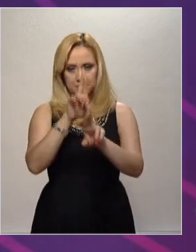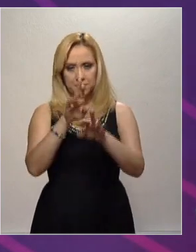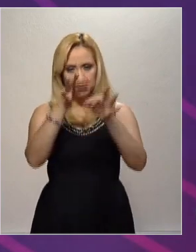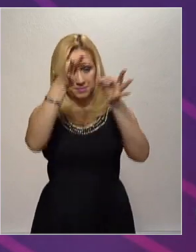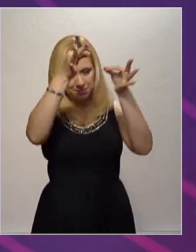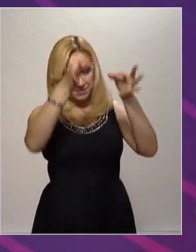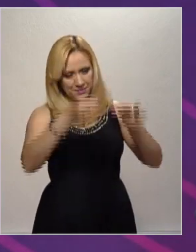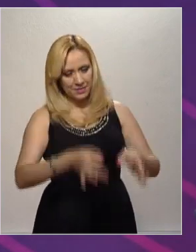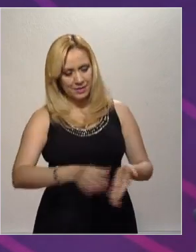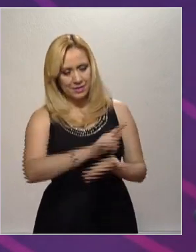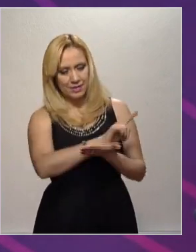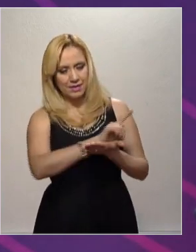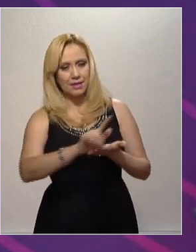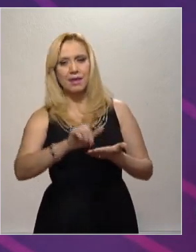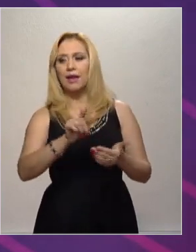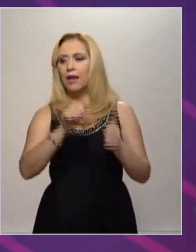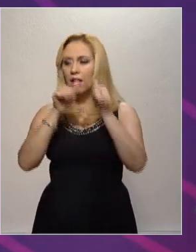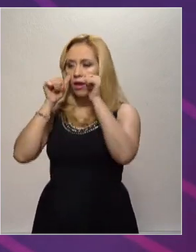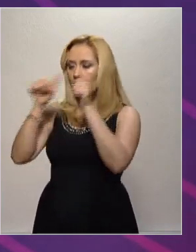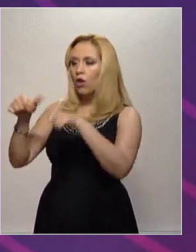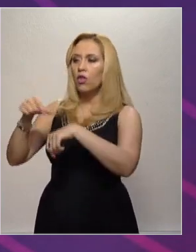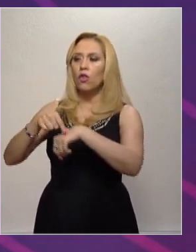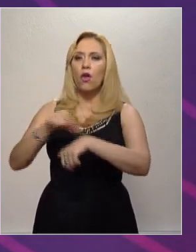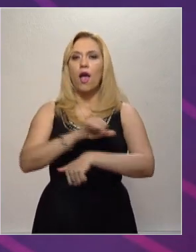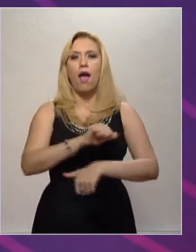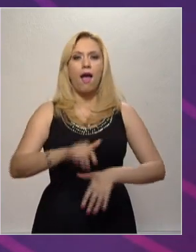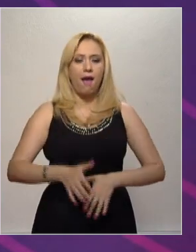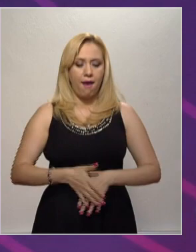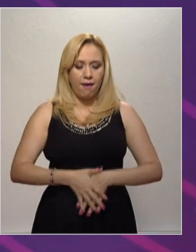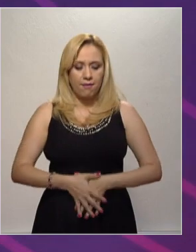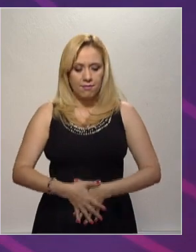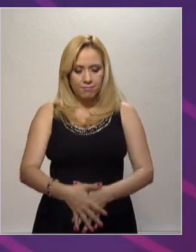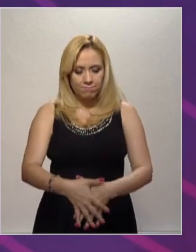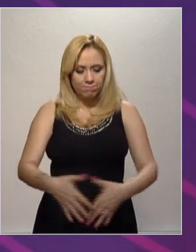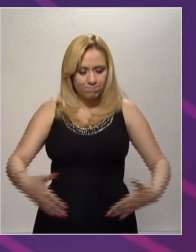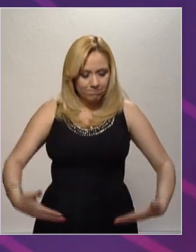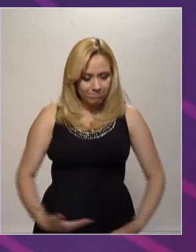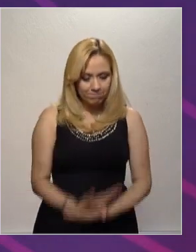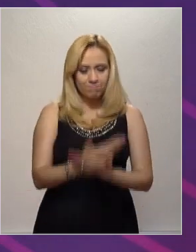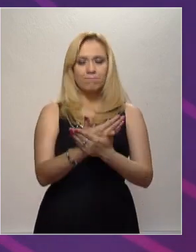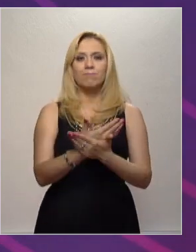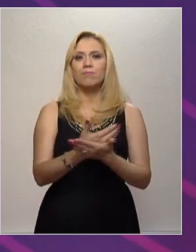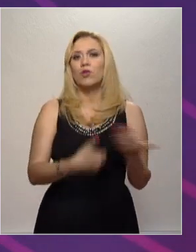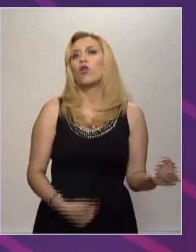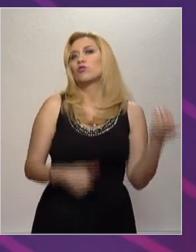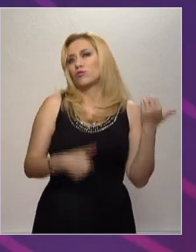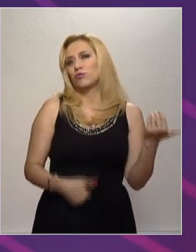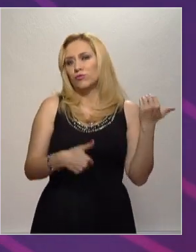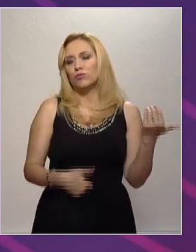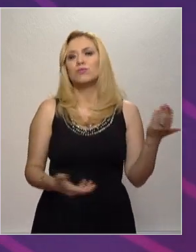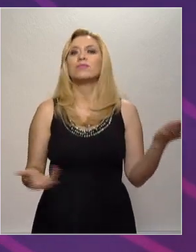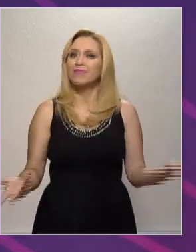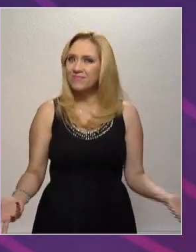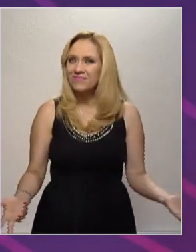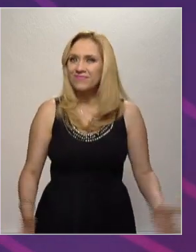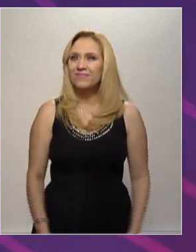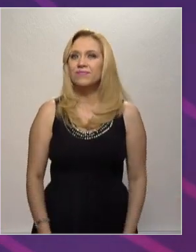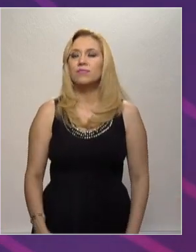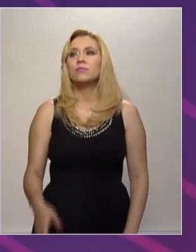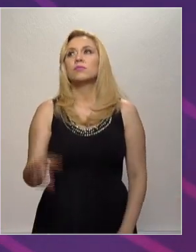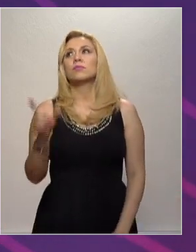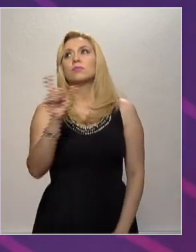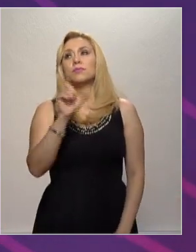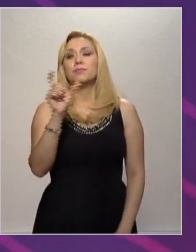médicos relacionados con embarazo, parto, puerperio, para erradicar la violencia obstétrica, porque también hay una